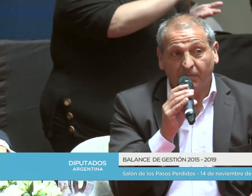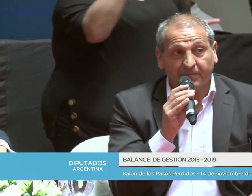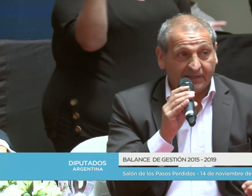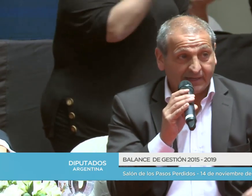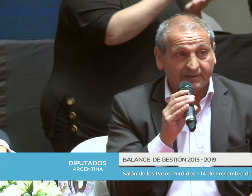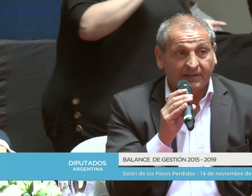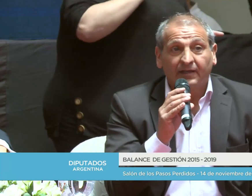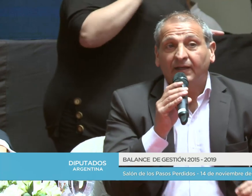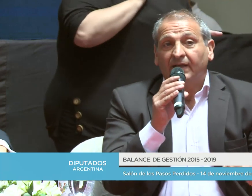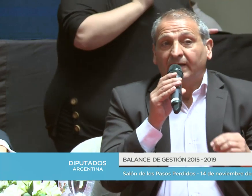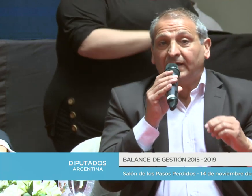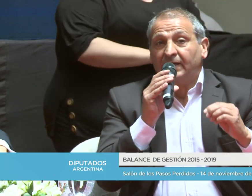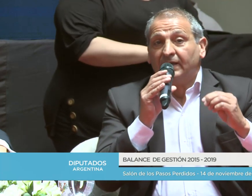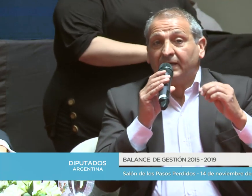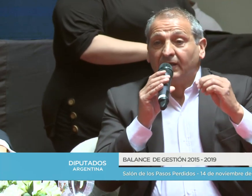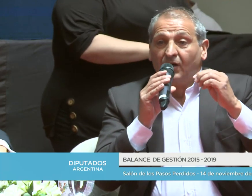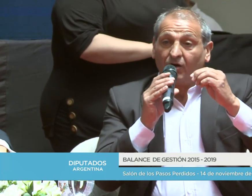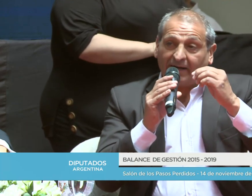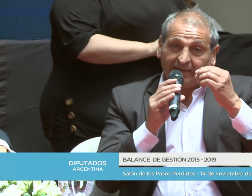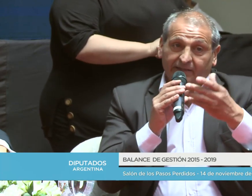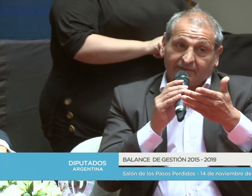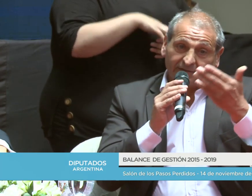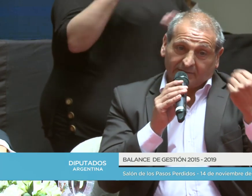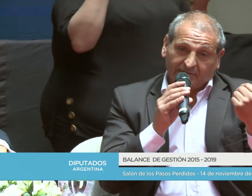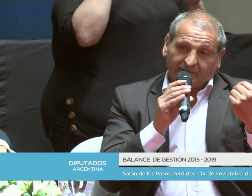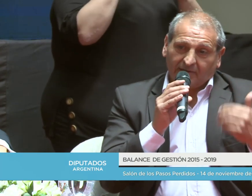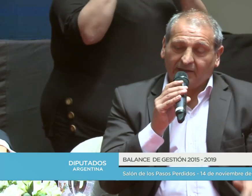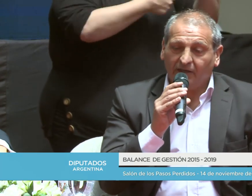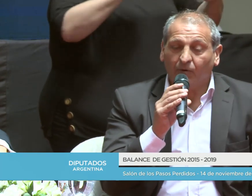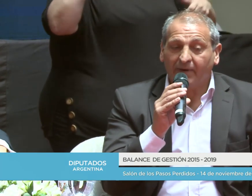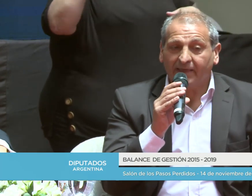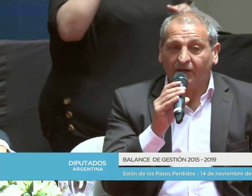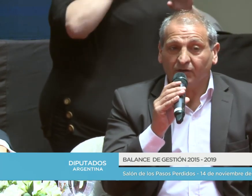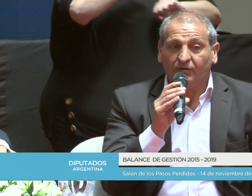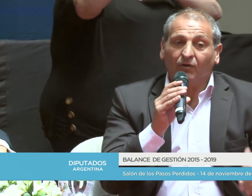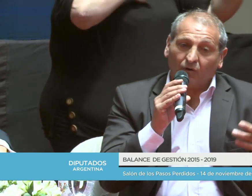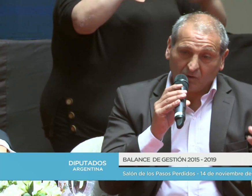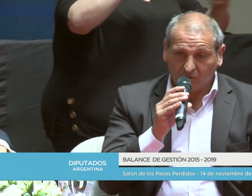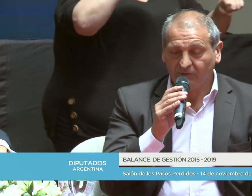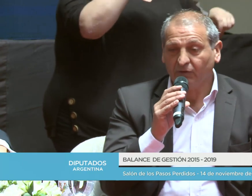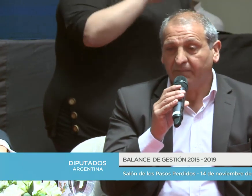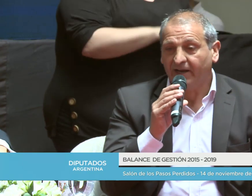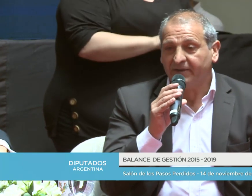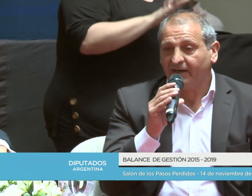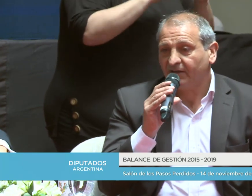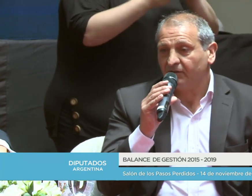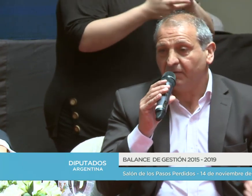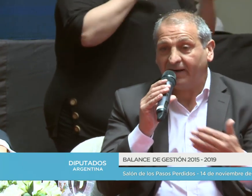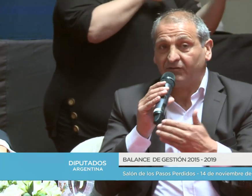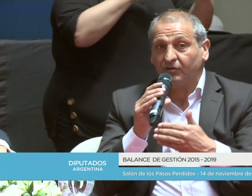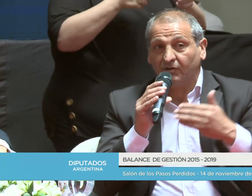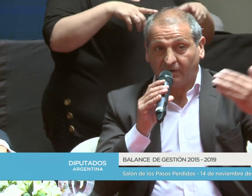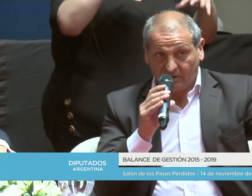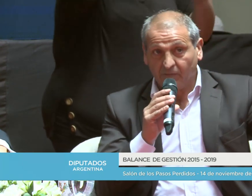el golpe militar y los cadetes bombardearon o de alguna manera ametrallaron